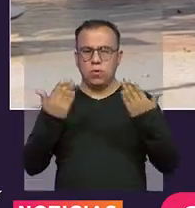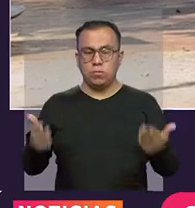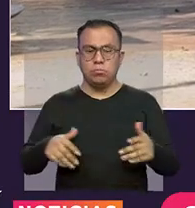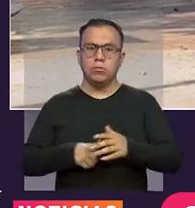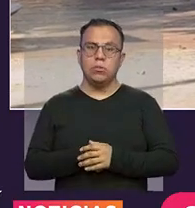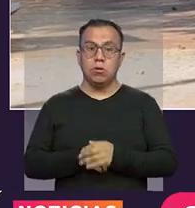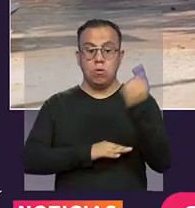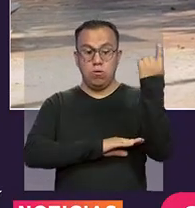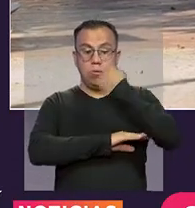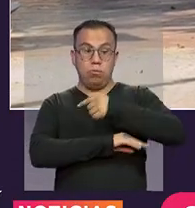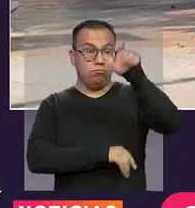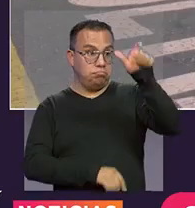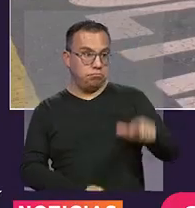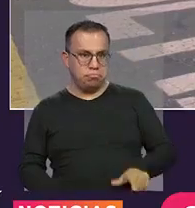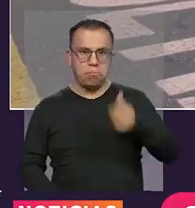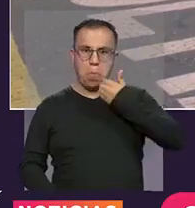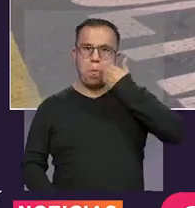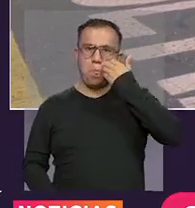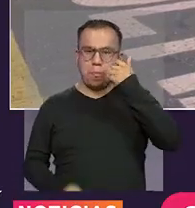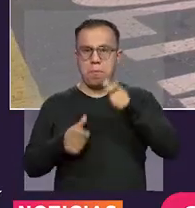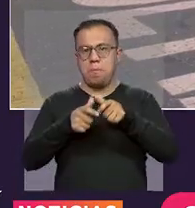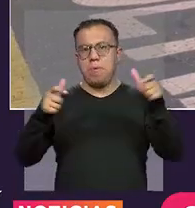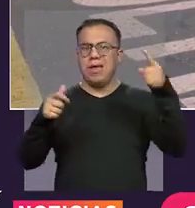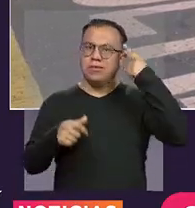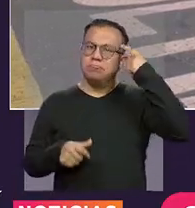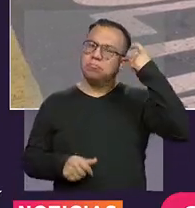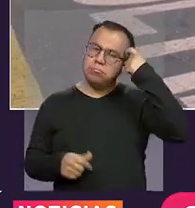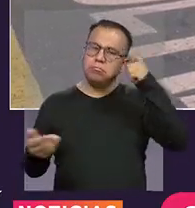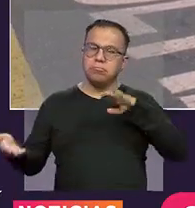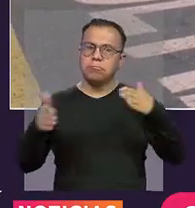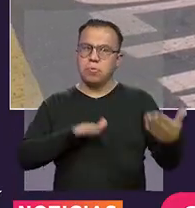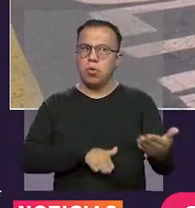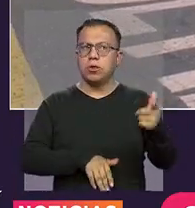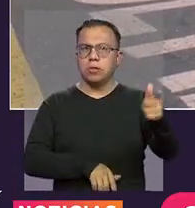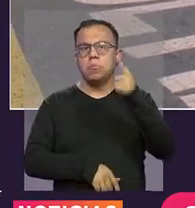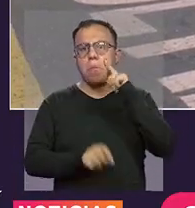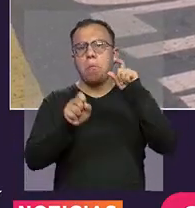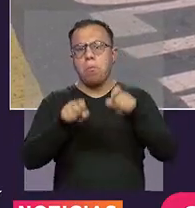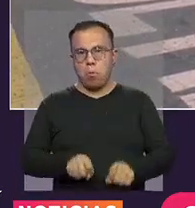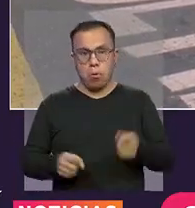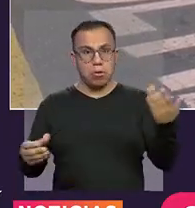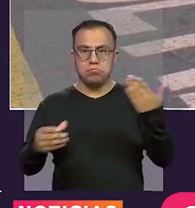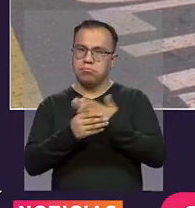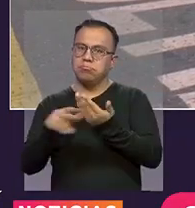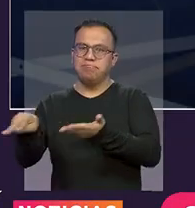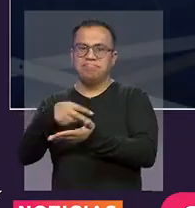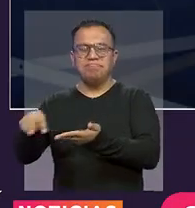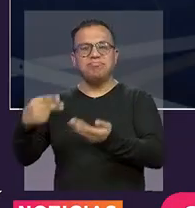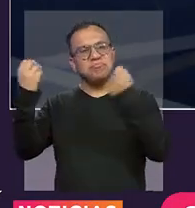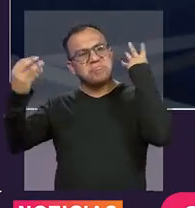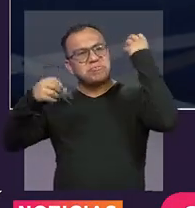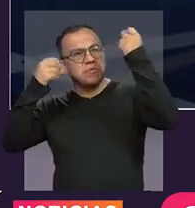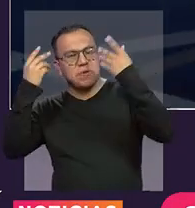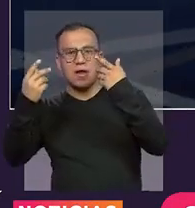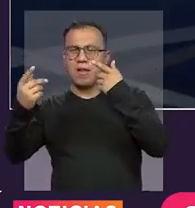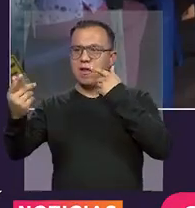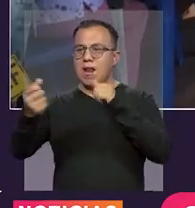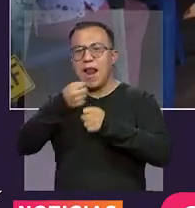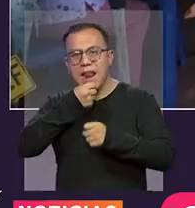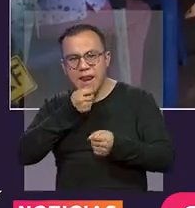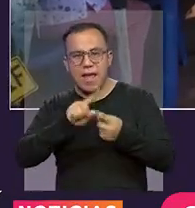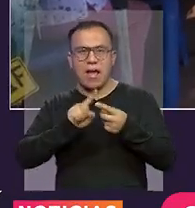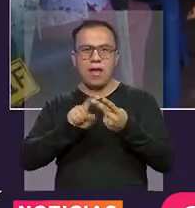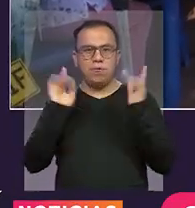Un adulto, que son los que tienen más riesgo de enfermar y morir, sí puede ir a rumbear, a cantar, a aglomerarse en